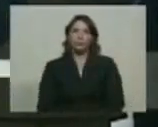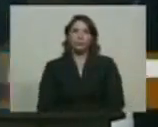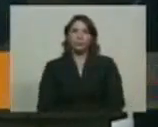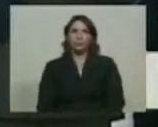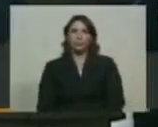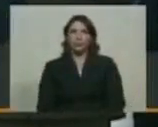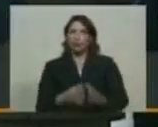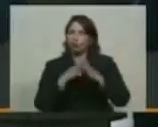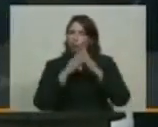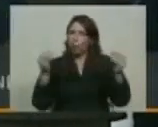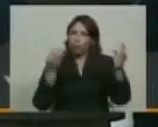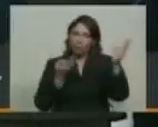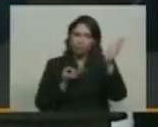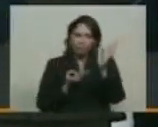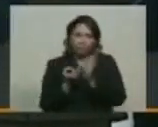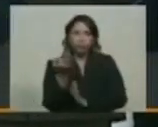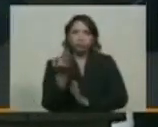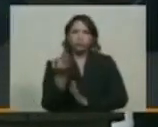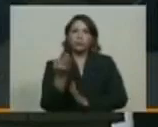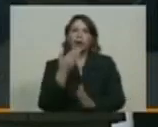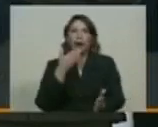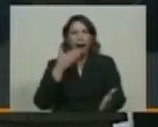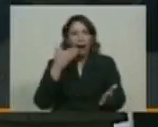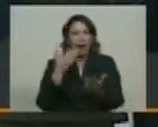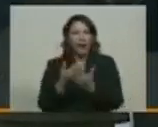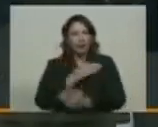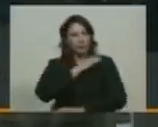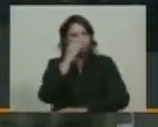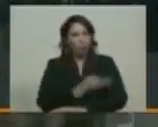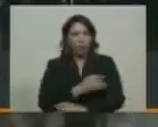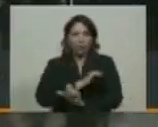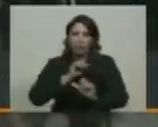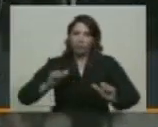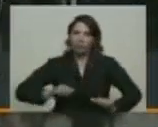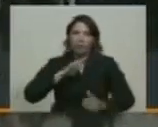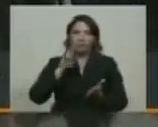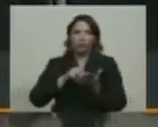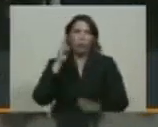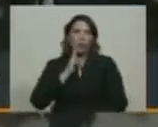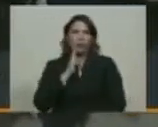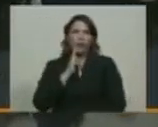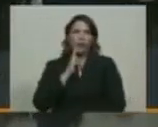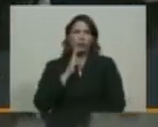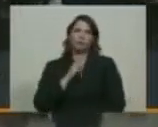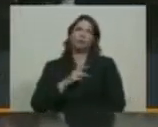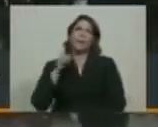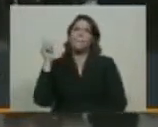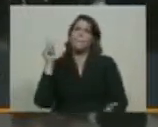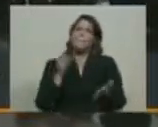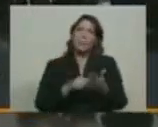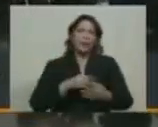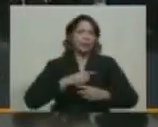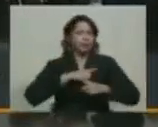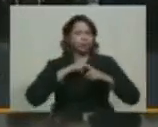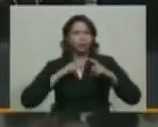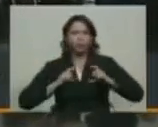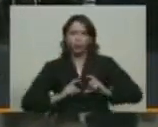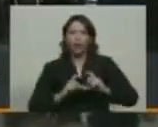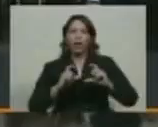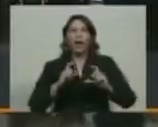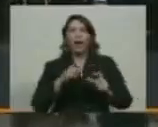por toda su lealtad. Gracias, Fuerza Armada Nacional Bolivariana. Mil veces gracias desde mi corazón.